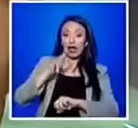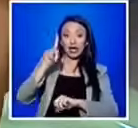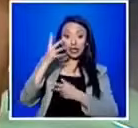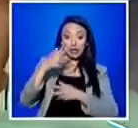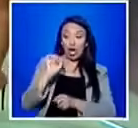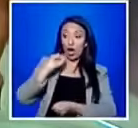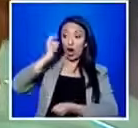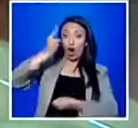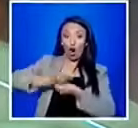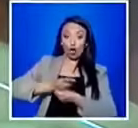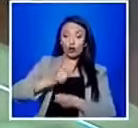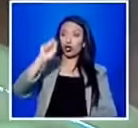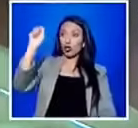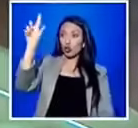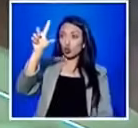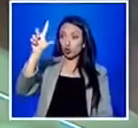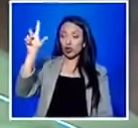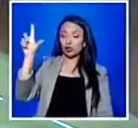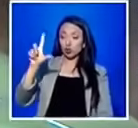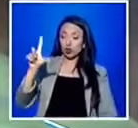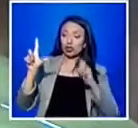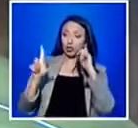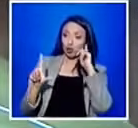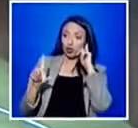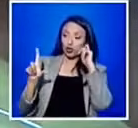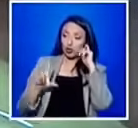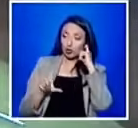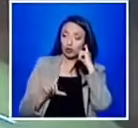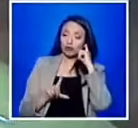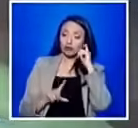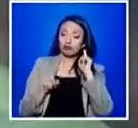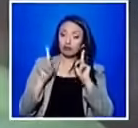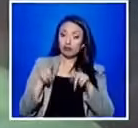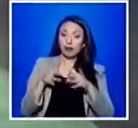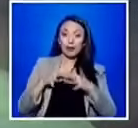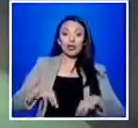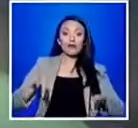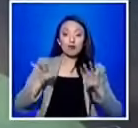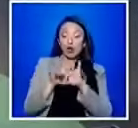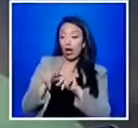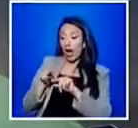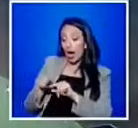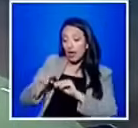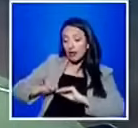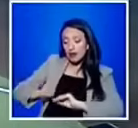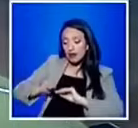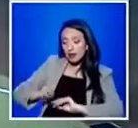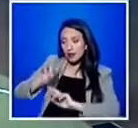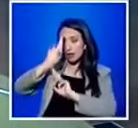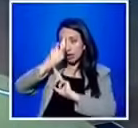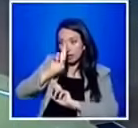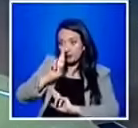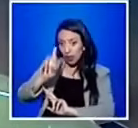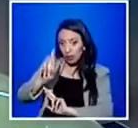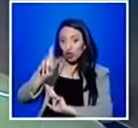ya se lo hacen las instituciones educativas. Y es importante porque si desde ahí un poco nace el respeto a los símbolos